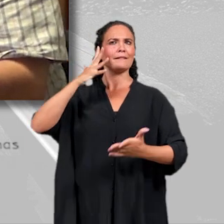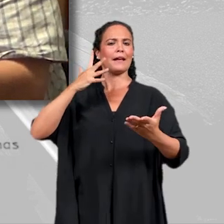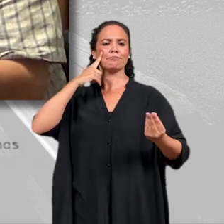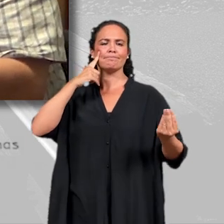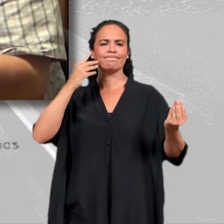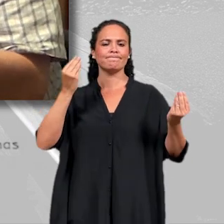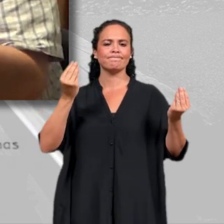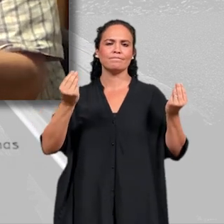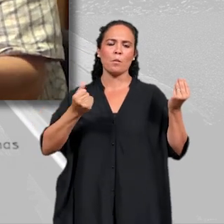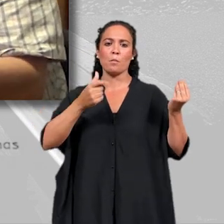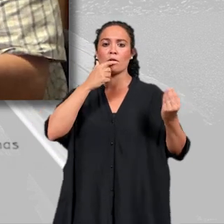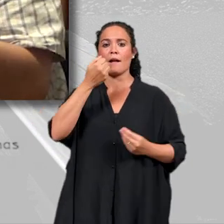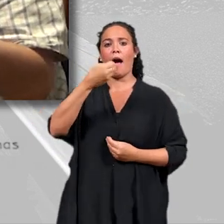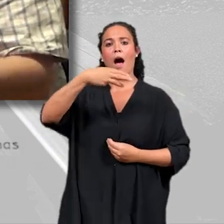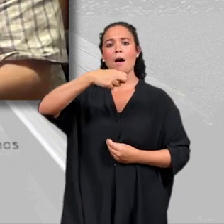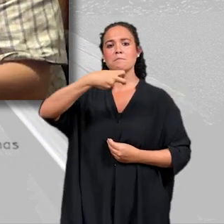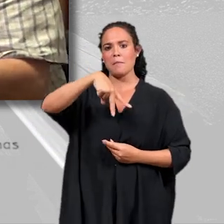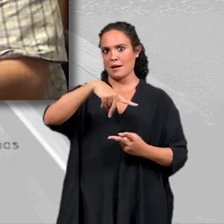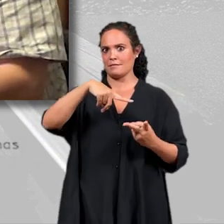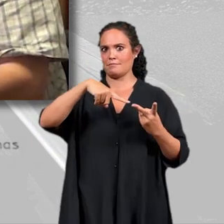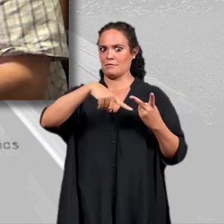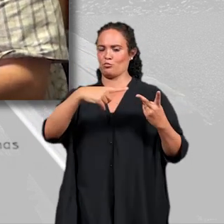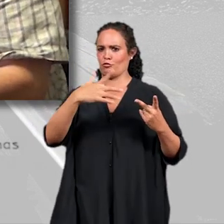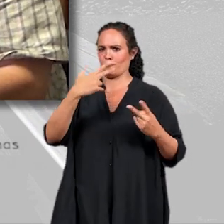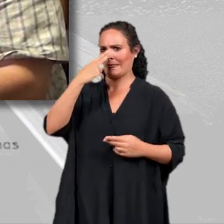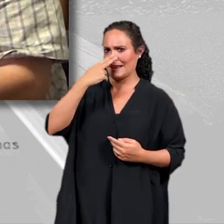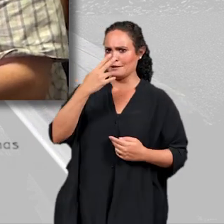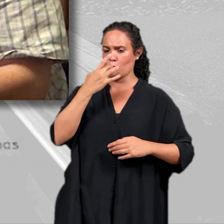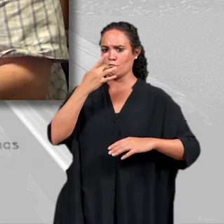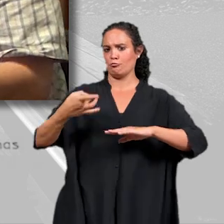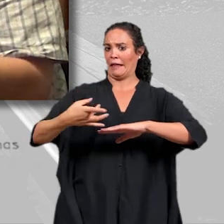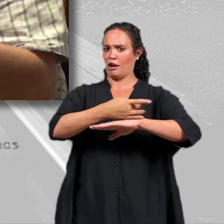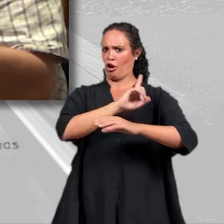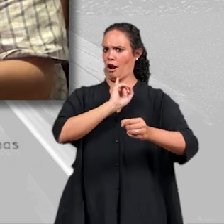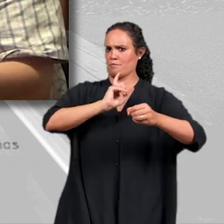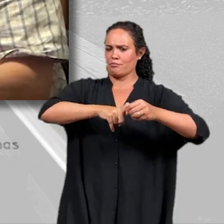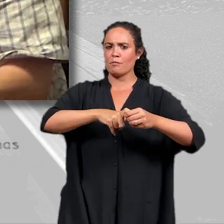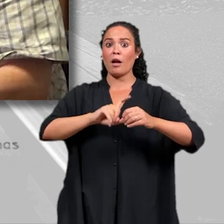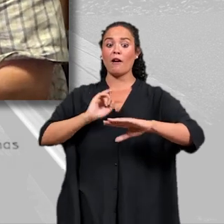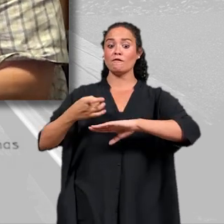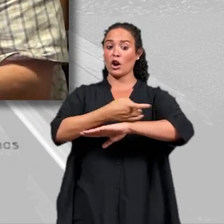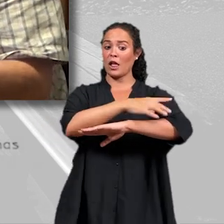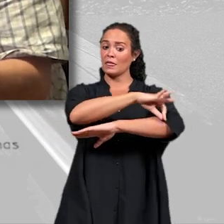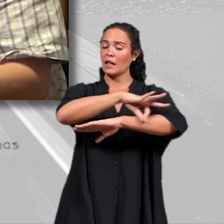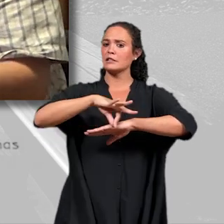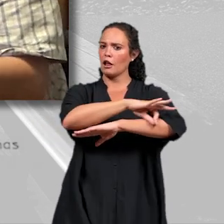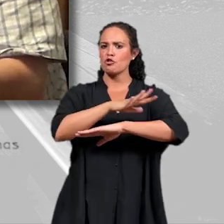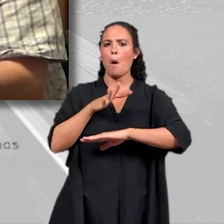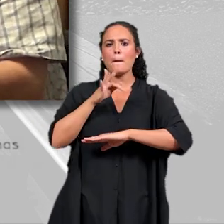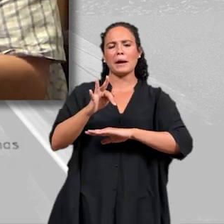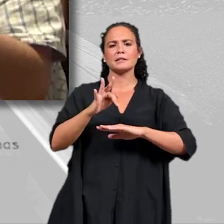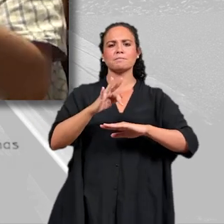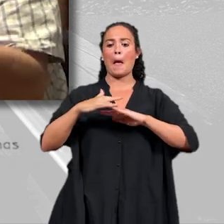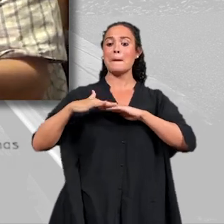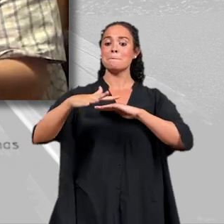pues por Amán, que estaba también metido en el ferrocarril, precisamente por la urbanización de